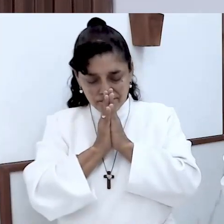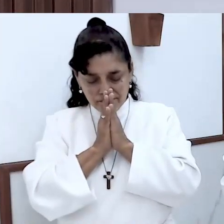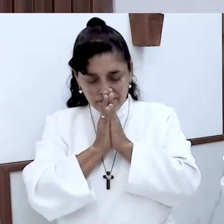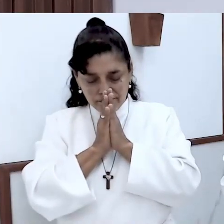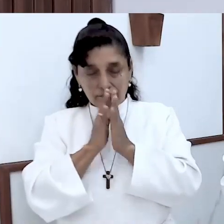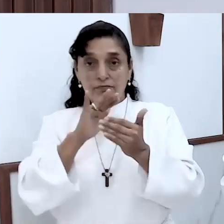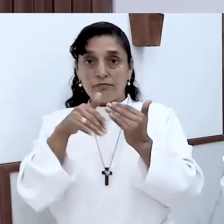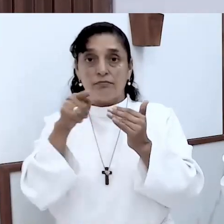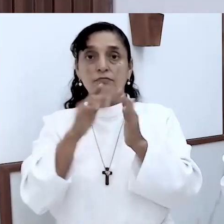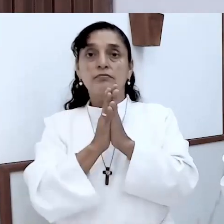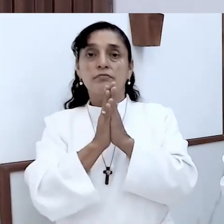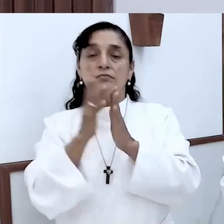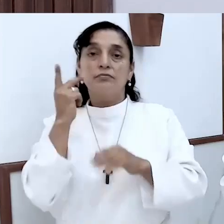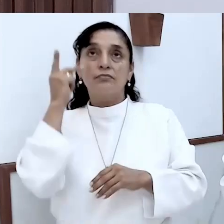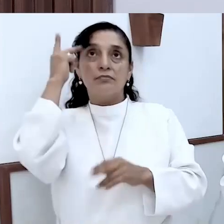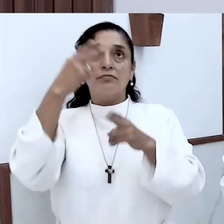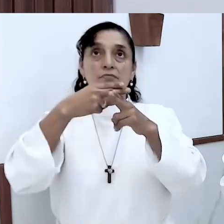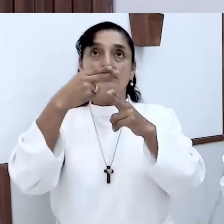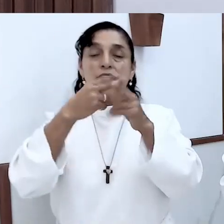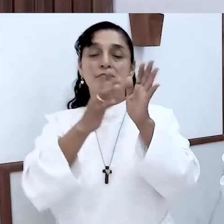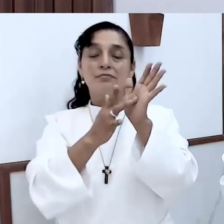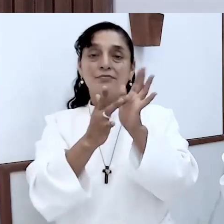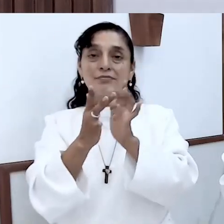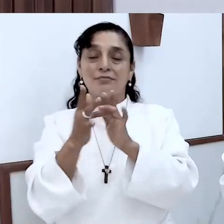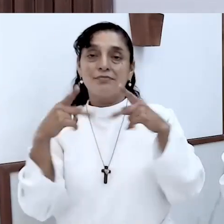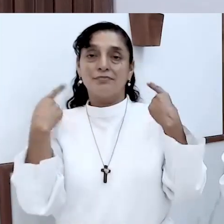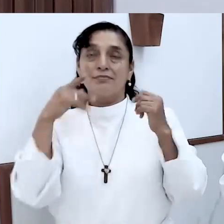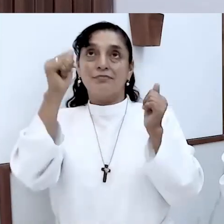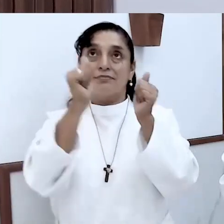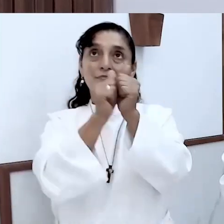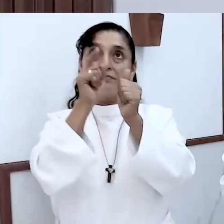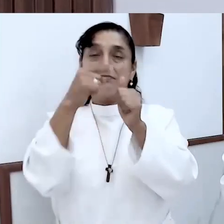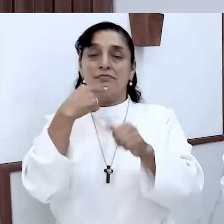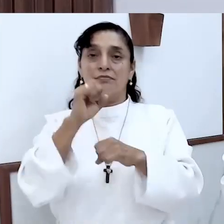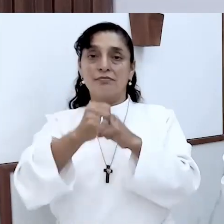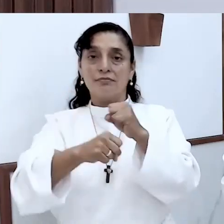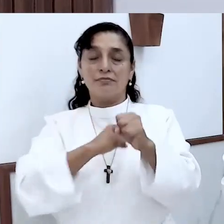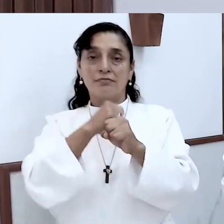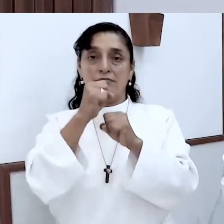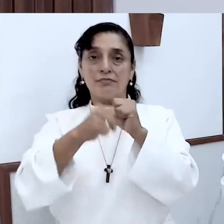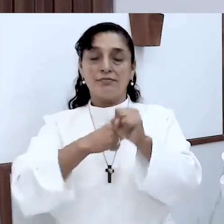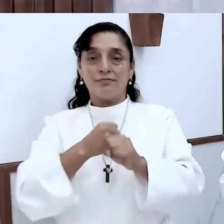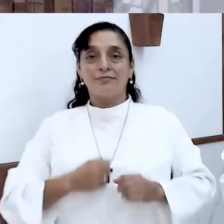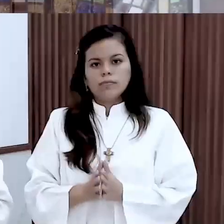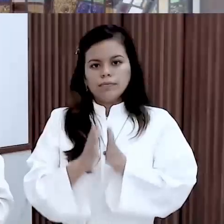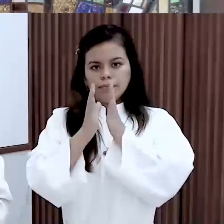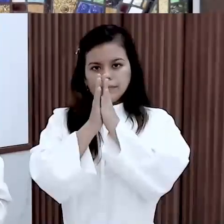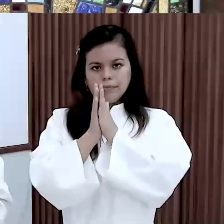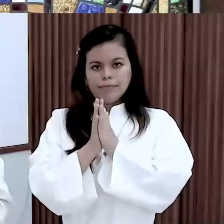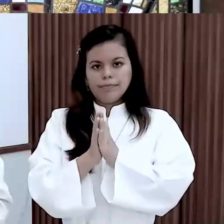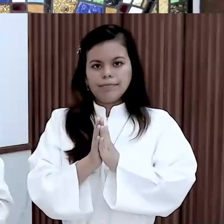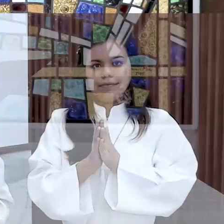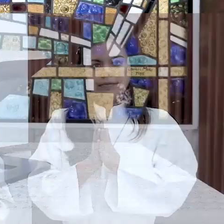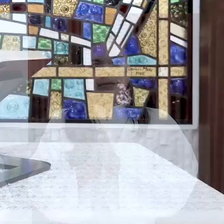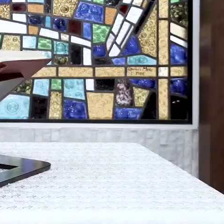Todo esto te pedimos, Padre, en nombre de Jesús, quien vive contigo por los siglos de los siglos. Amén.